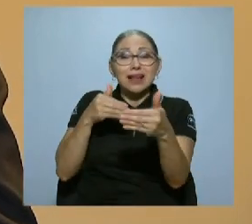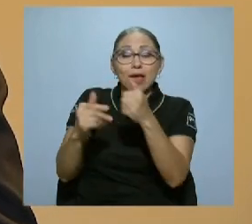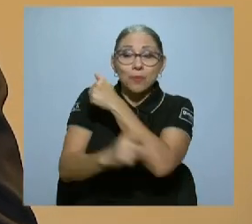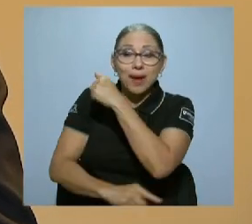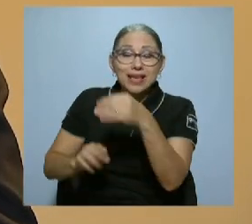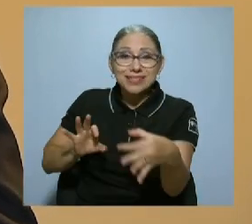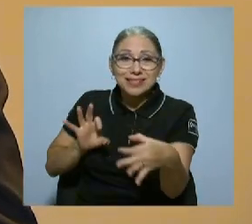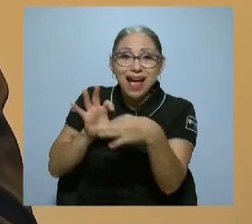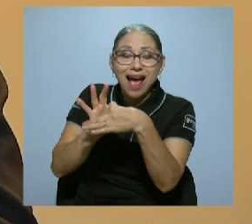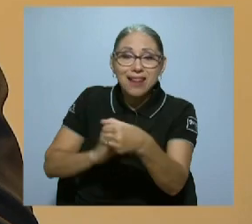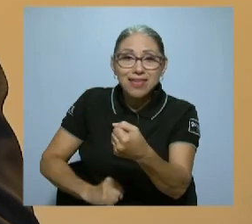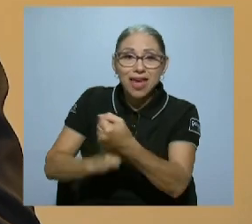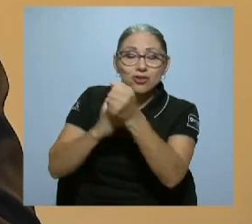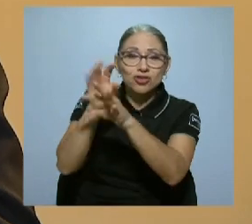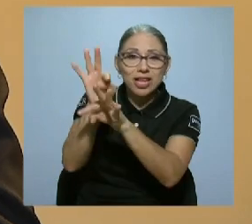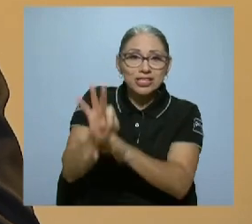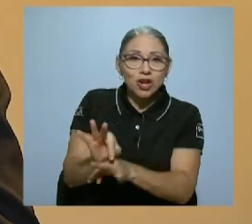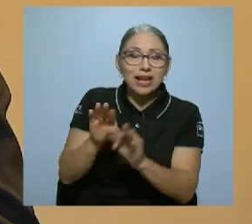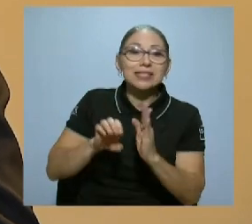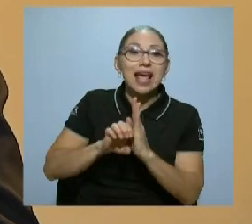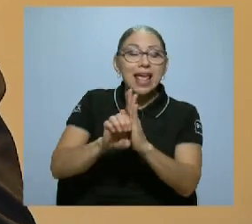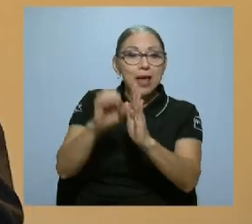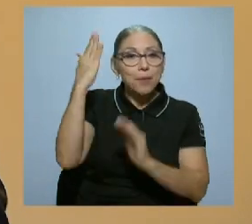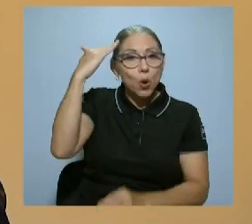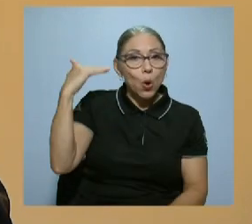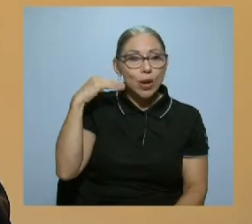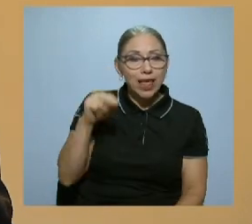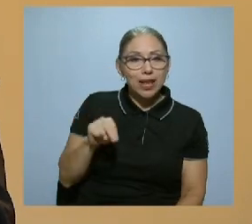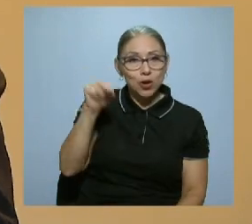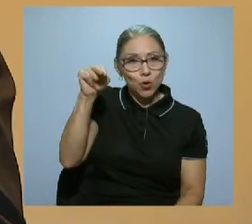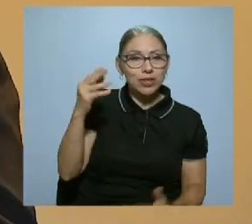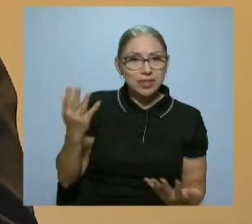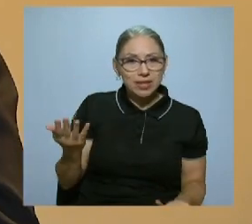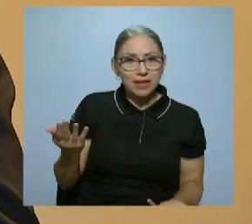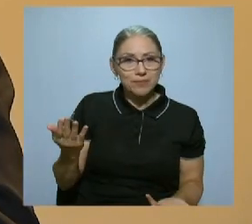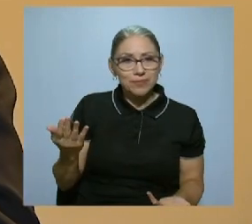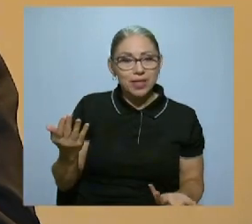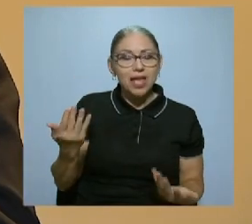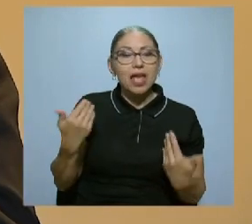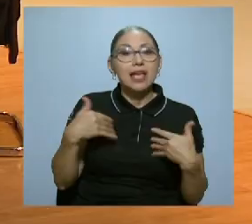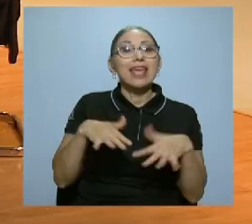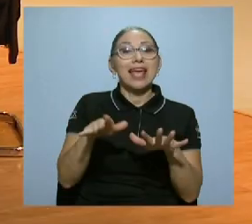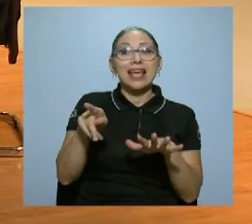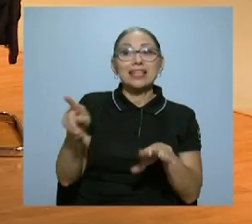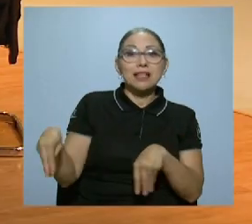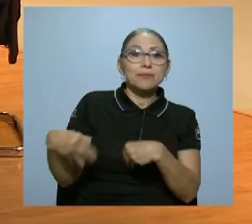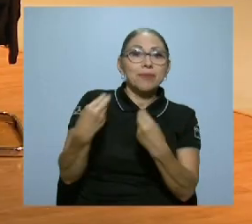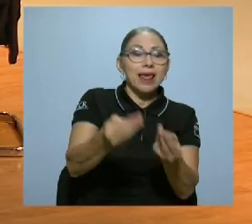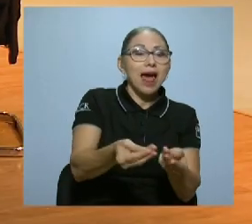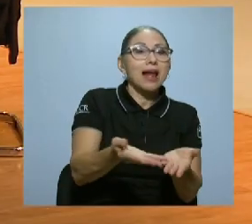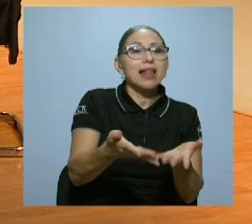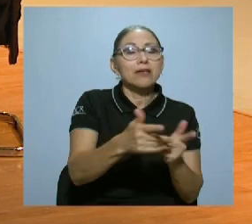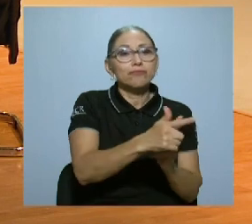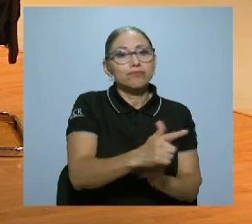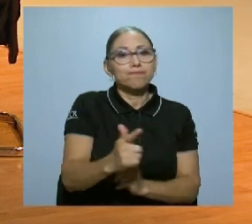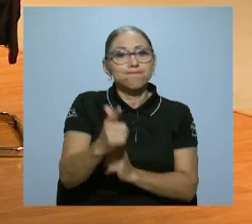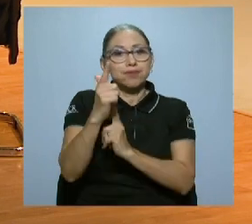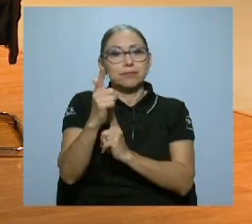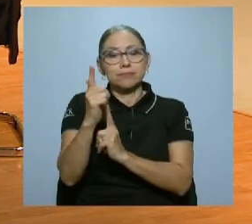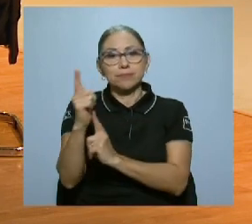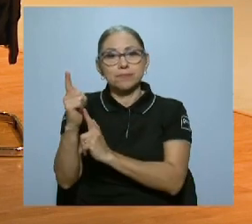tradicionales, como por ejemplo Corea del Norte, que hasta ha servido para suplir munición, sobre todo de artillería,